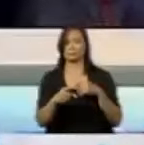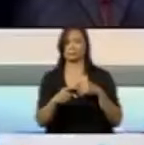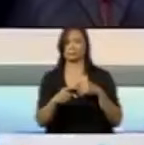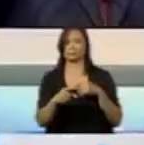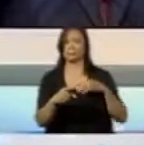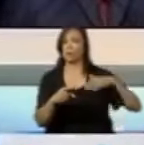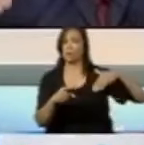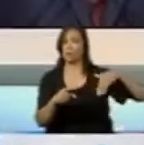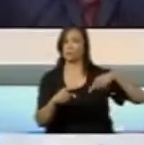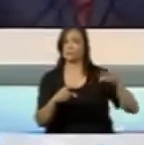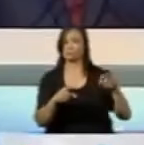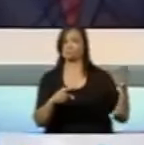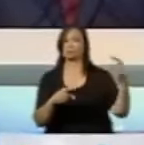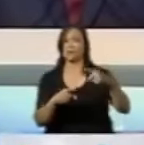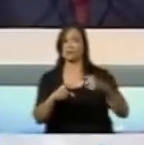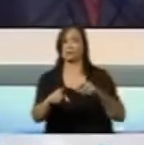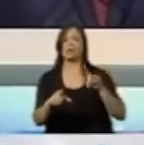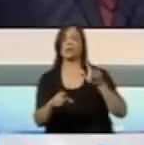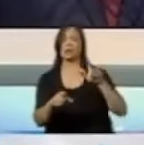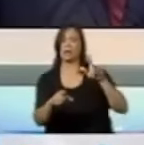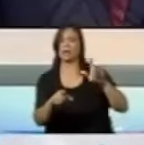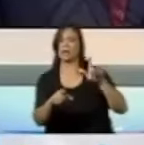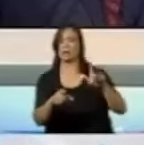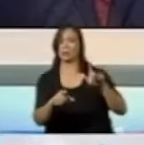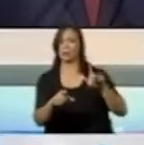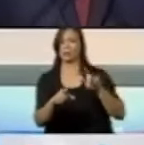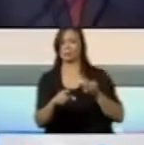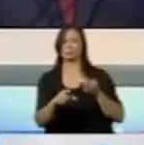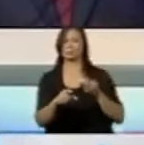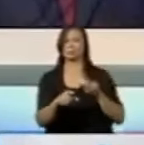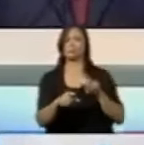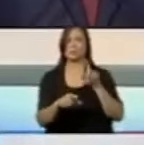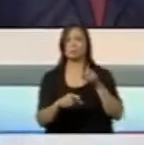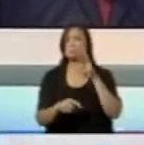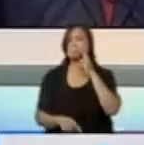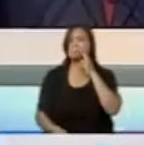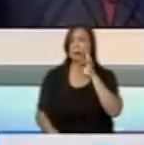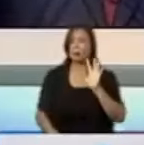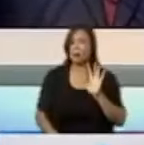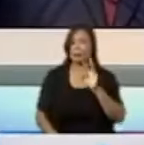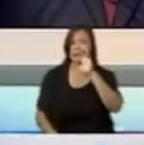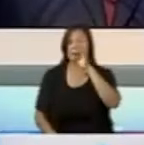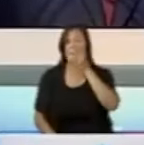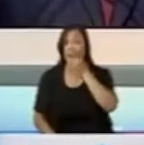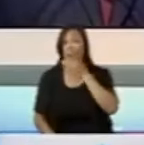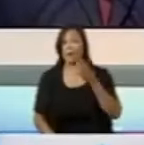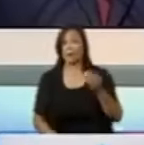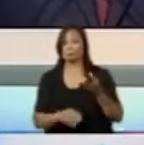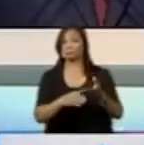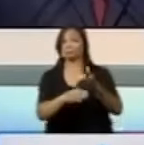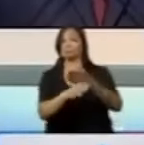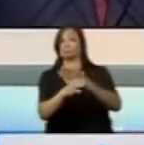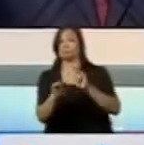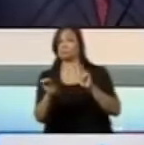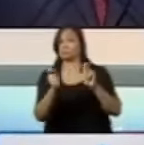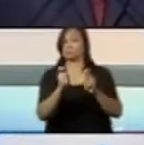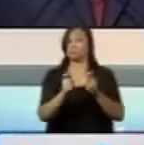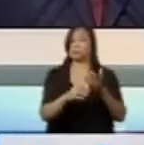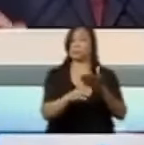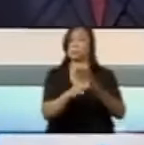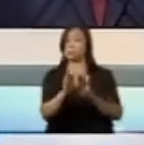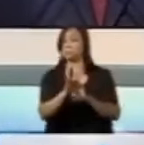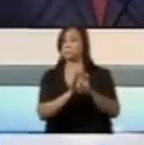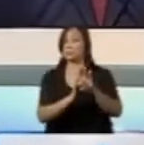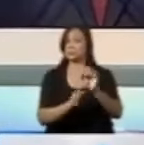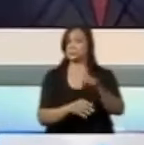no... Adelante, sí. Bueno, yo pienso que hay que ver que la República Dominicana ha evolucionado mucho, ha habido un